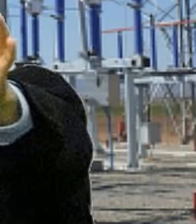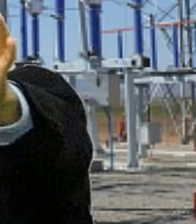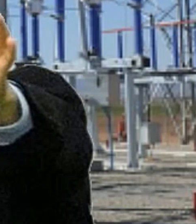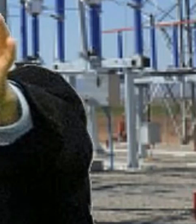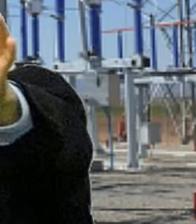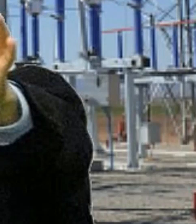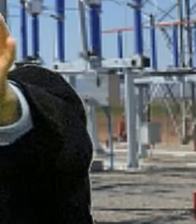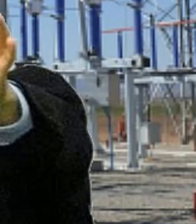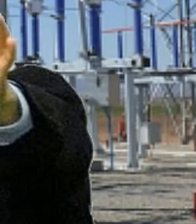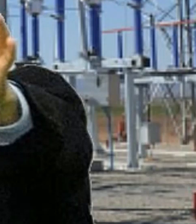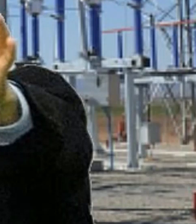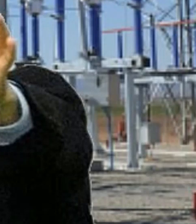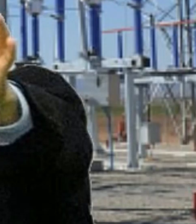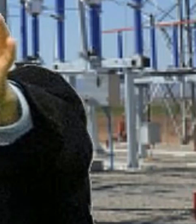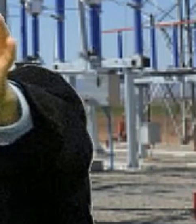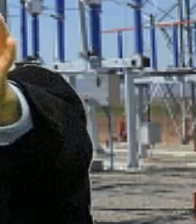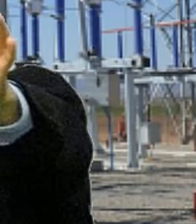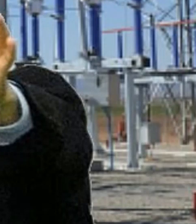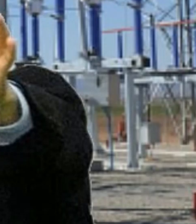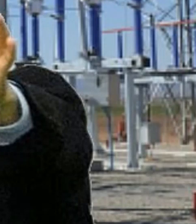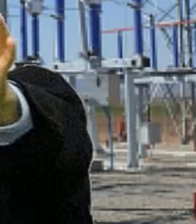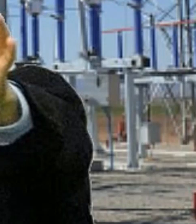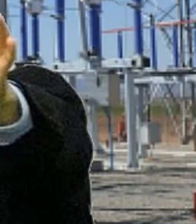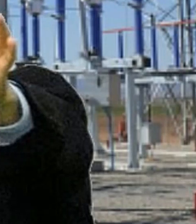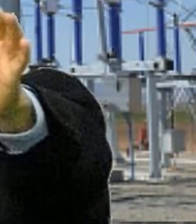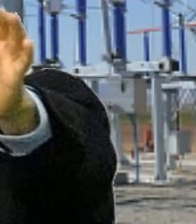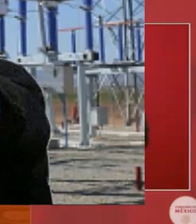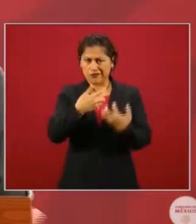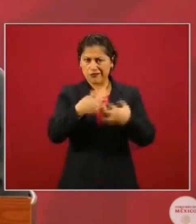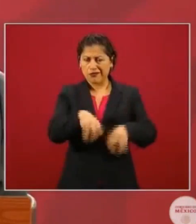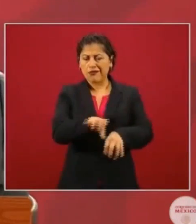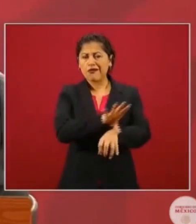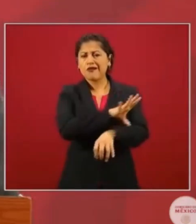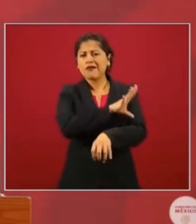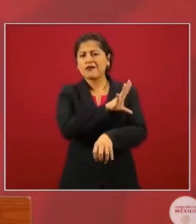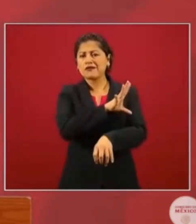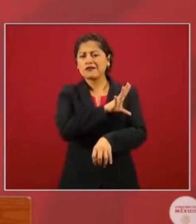Porque es más barata y es más limpia, pero además